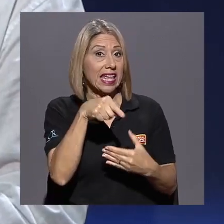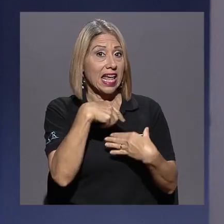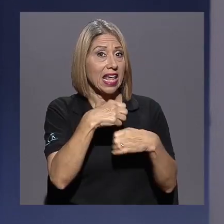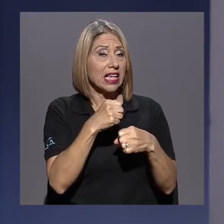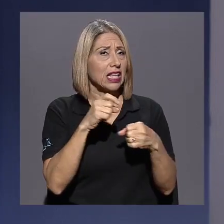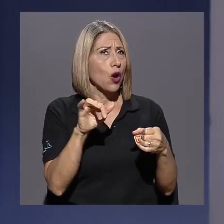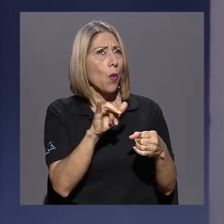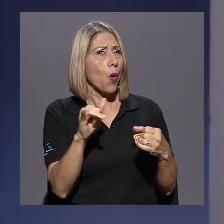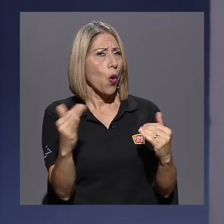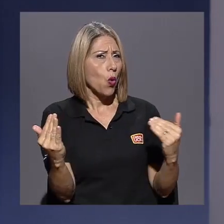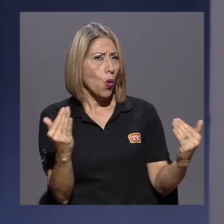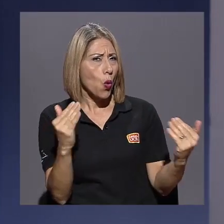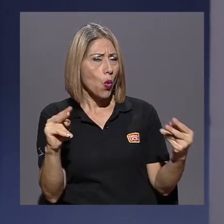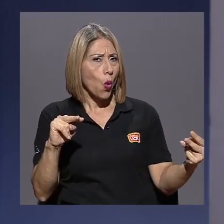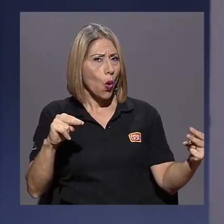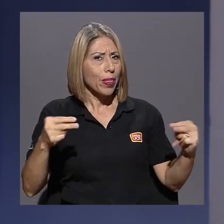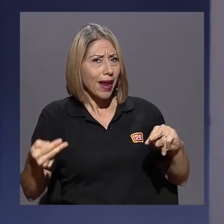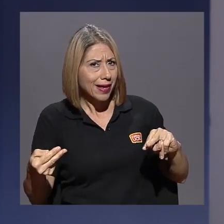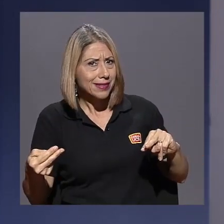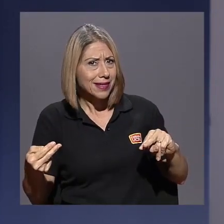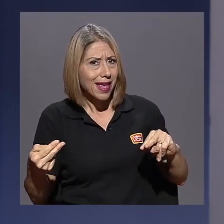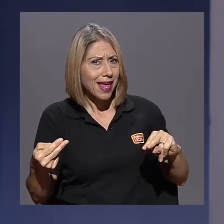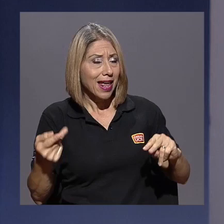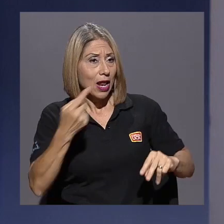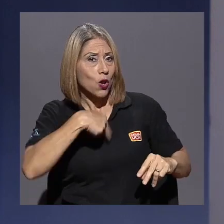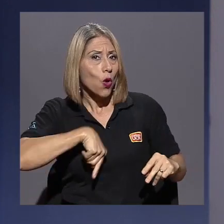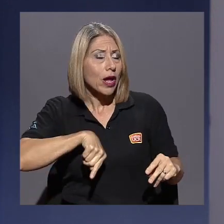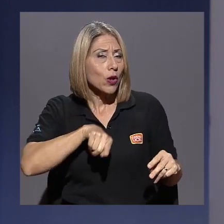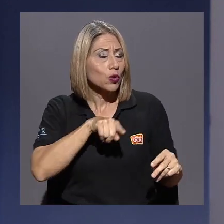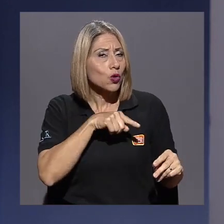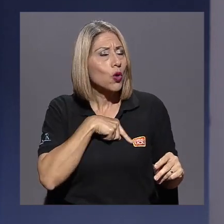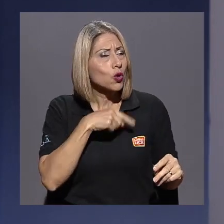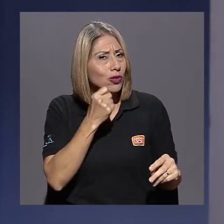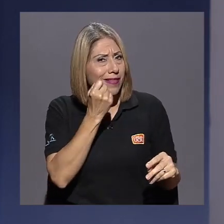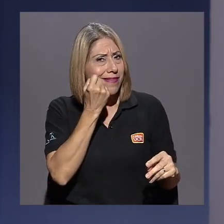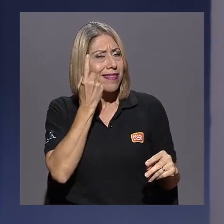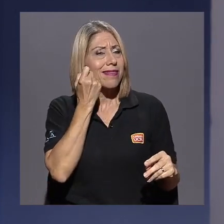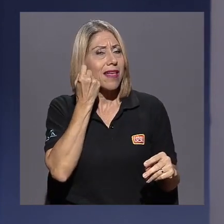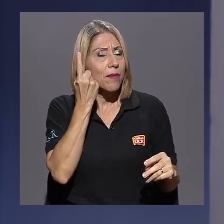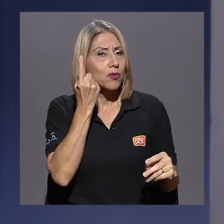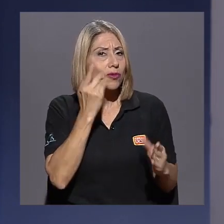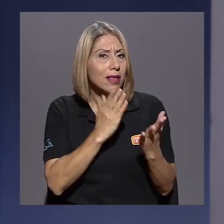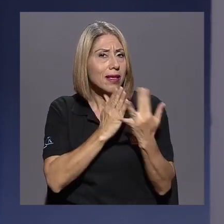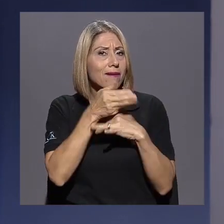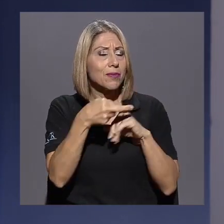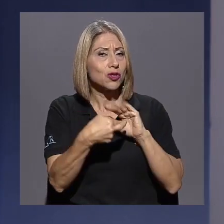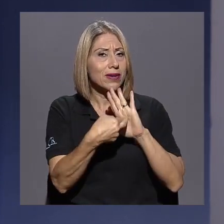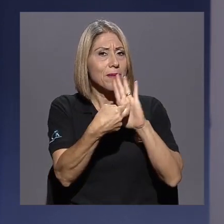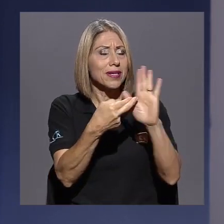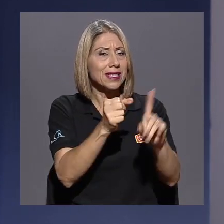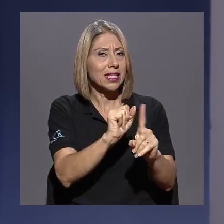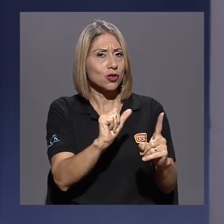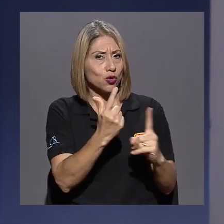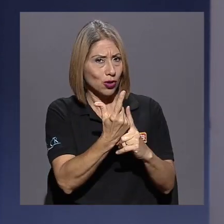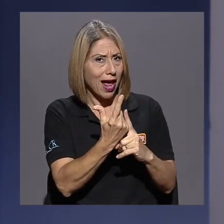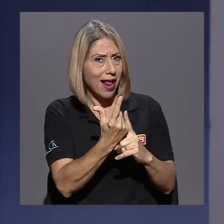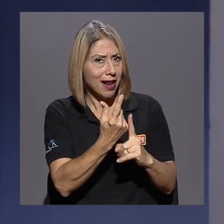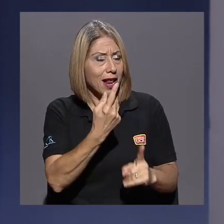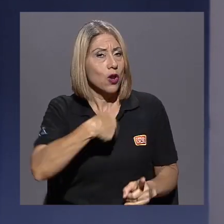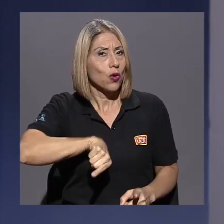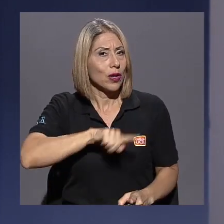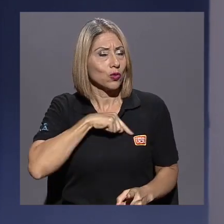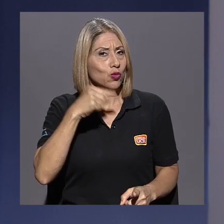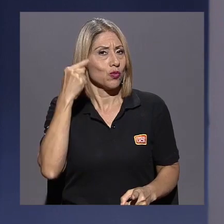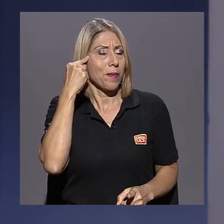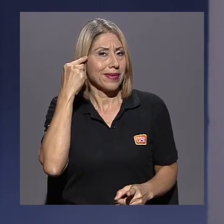contraste digamos entre lo que reproducimos de pronto en términos de representación social de lo que pensamos